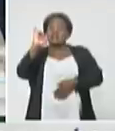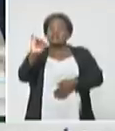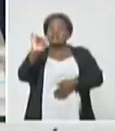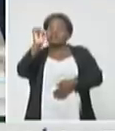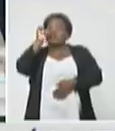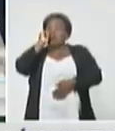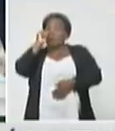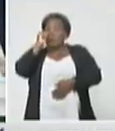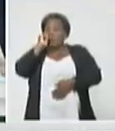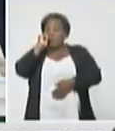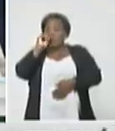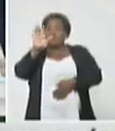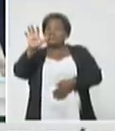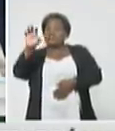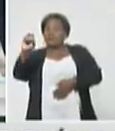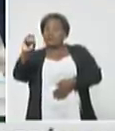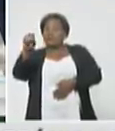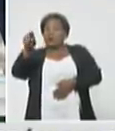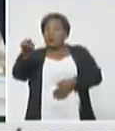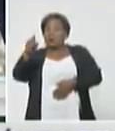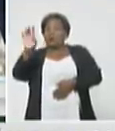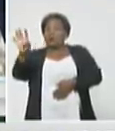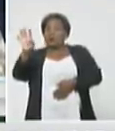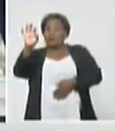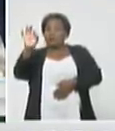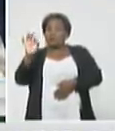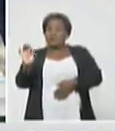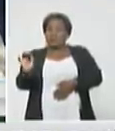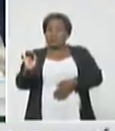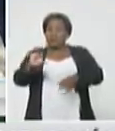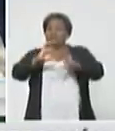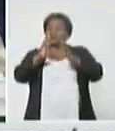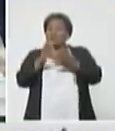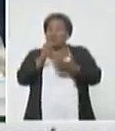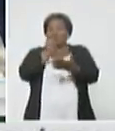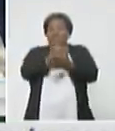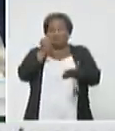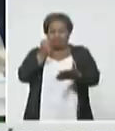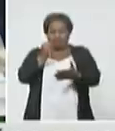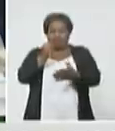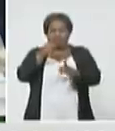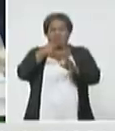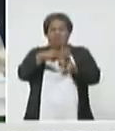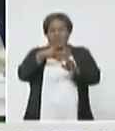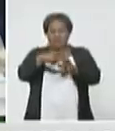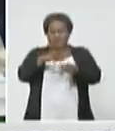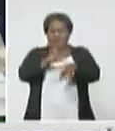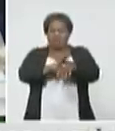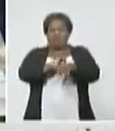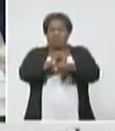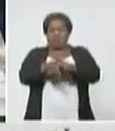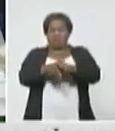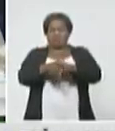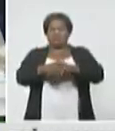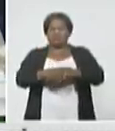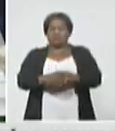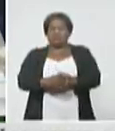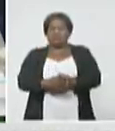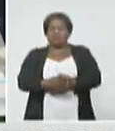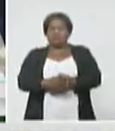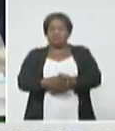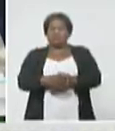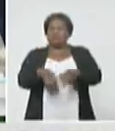el 50,4% de todos los diagnosticados pues son del sexo masculino. Similar